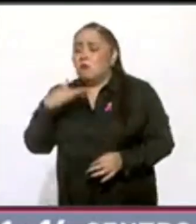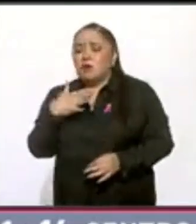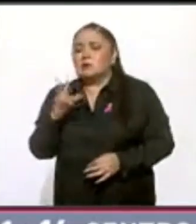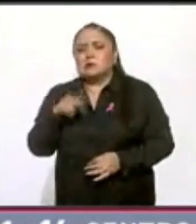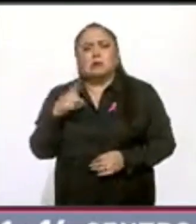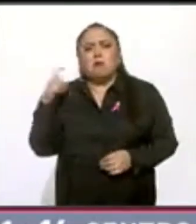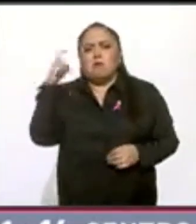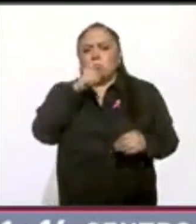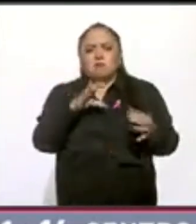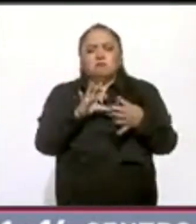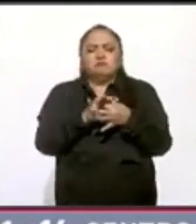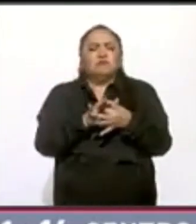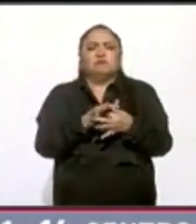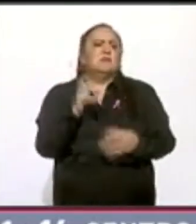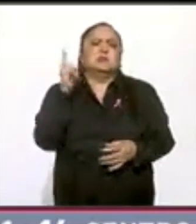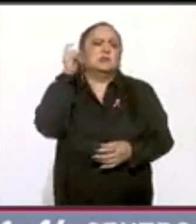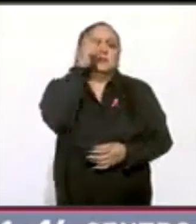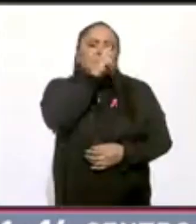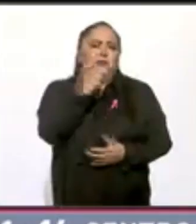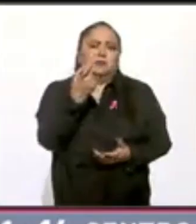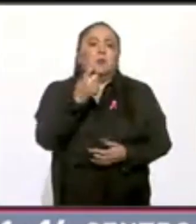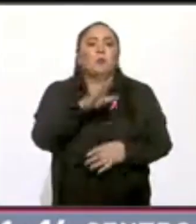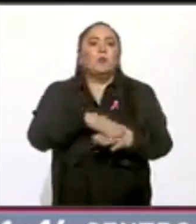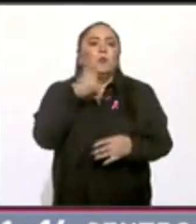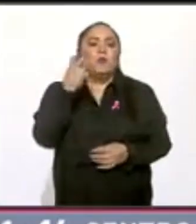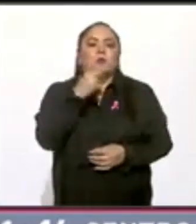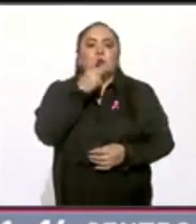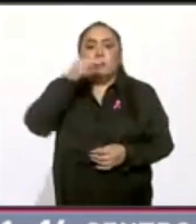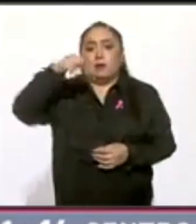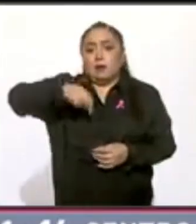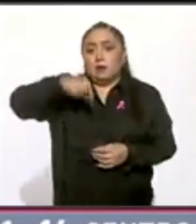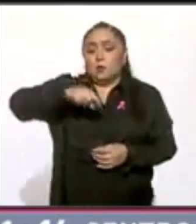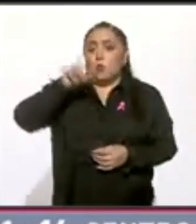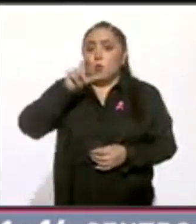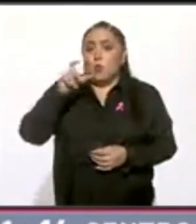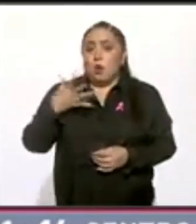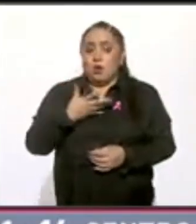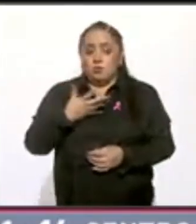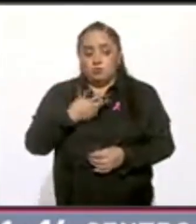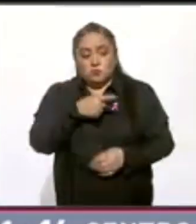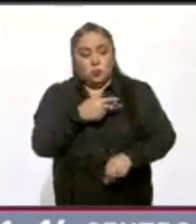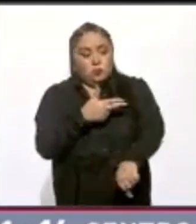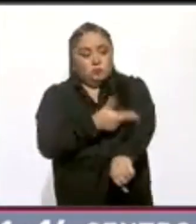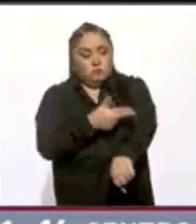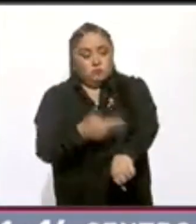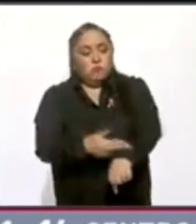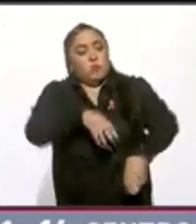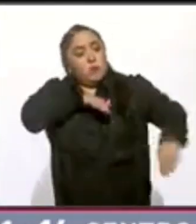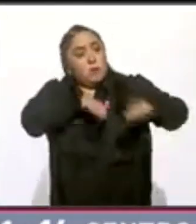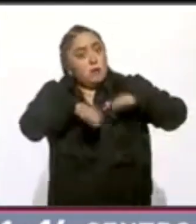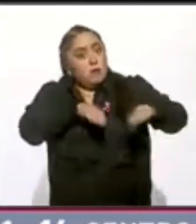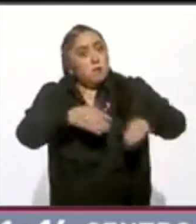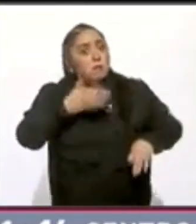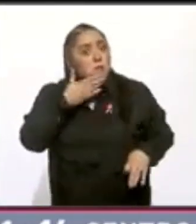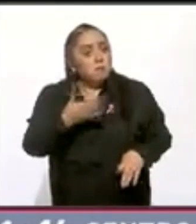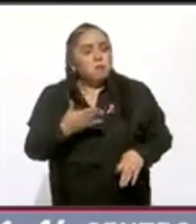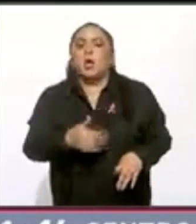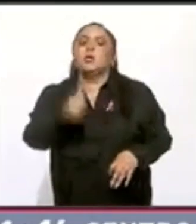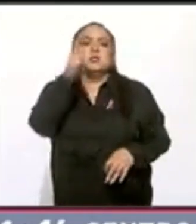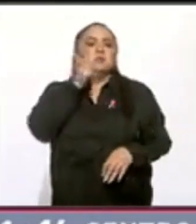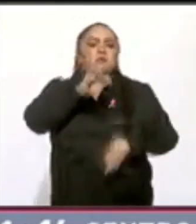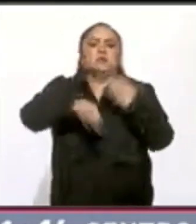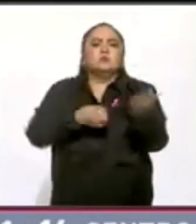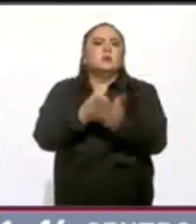entonces se mancha todo. Aquí... cuando hay honestidad y trabajo, siempre se va a